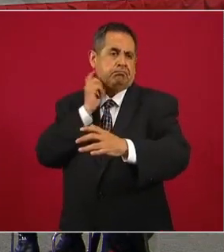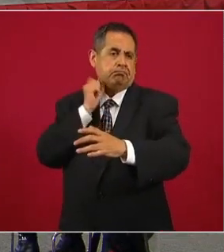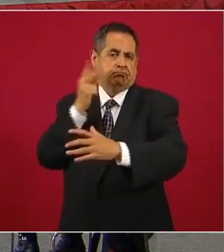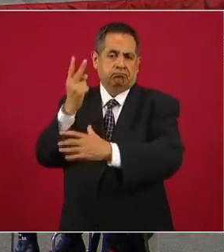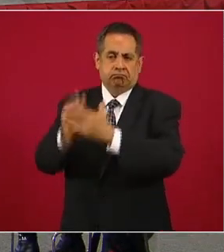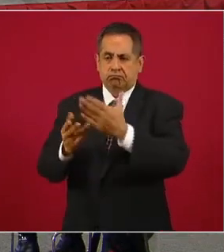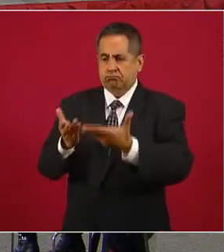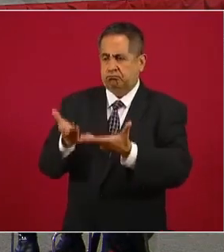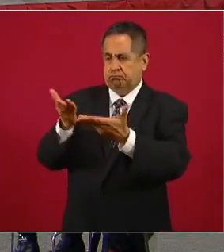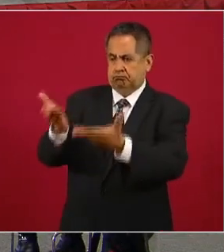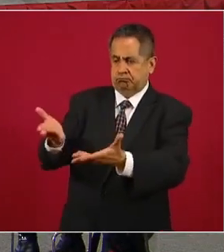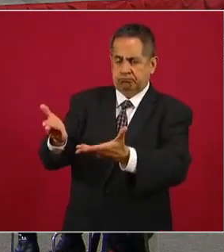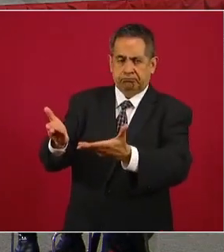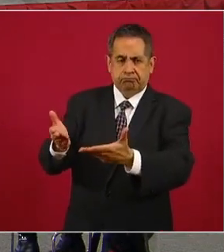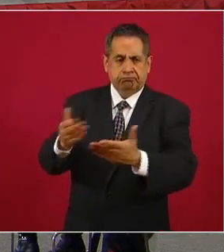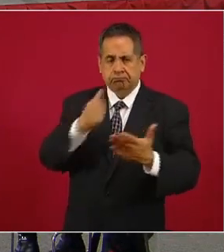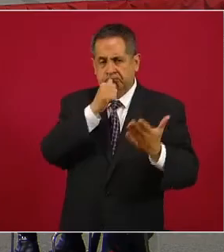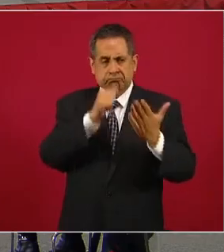presentes,